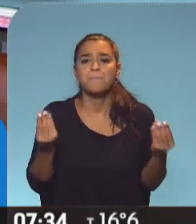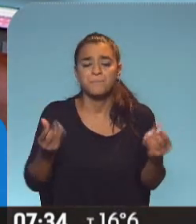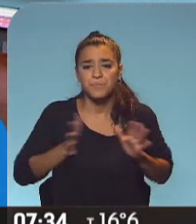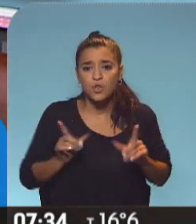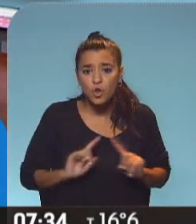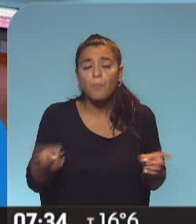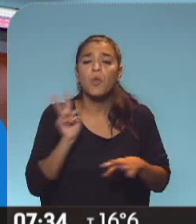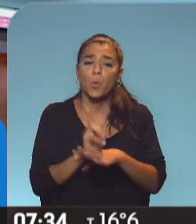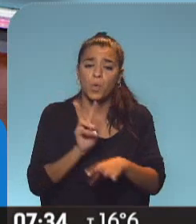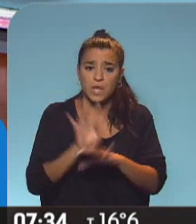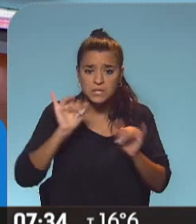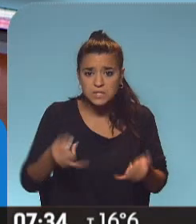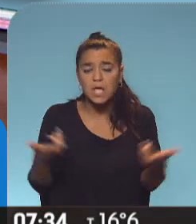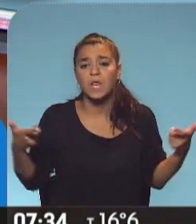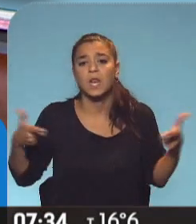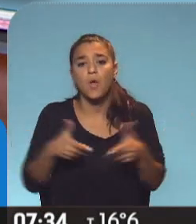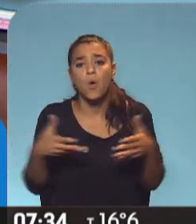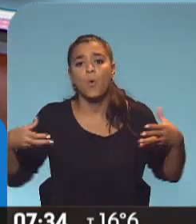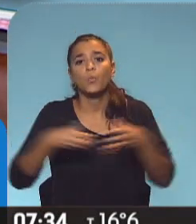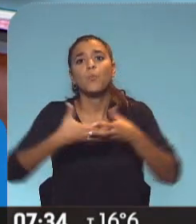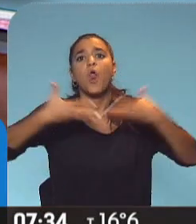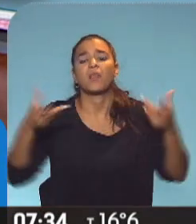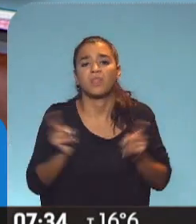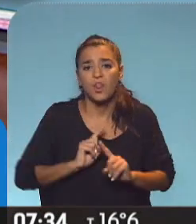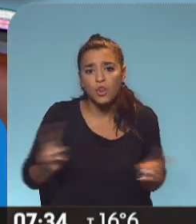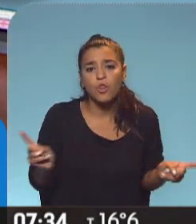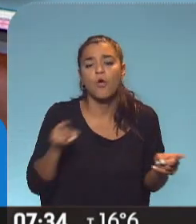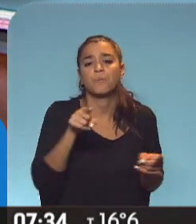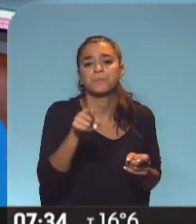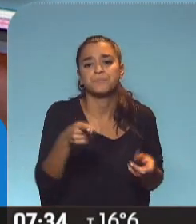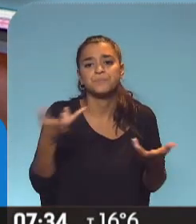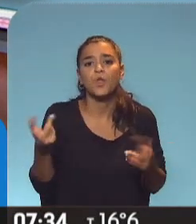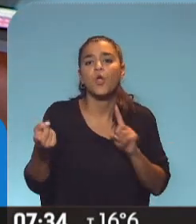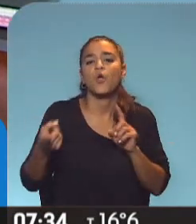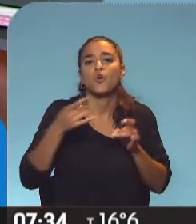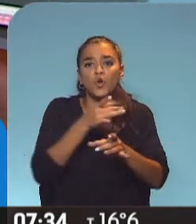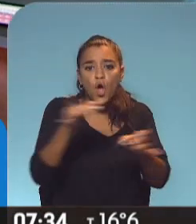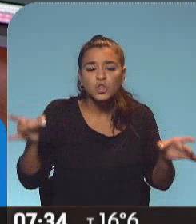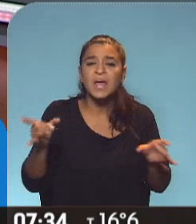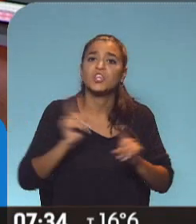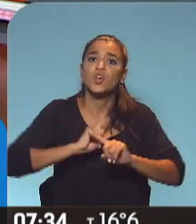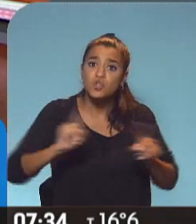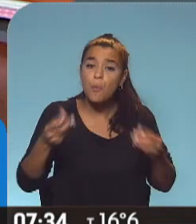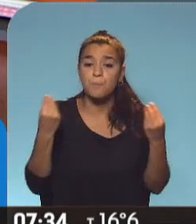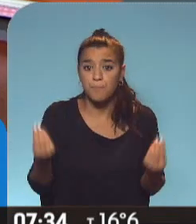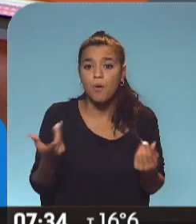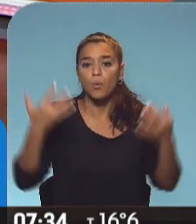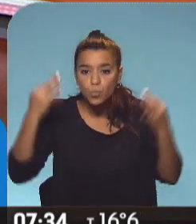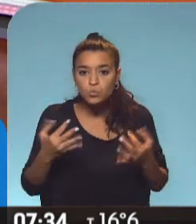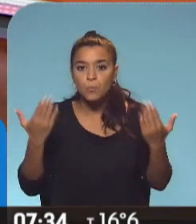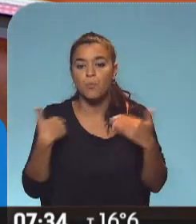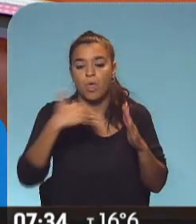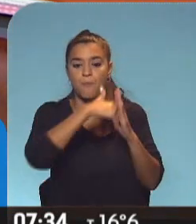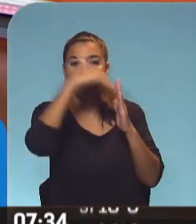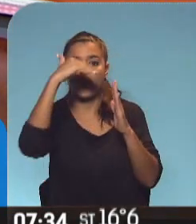ser cuidadosos, no reunirse en grupos grandes, es decir, evitar todo tipo de contagio. ¿Para qué? Para que podamos justamente achatar